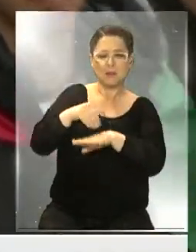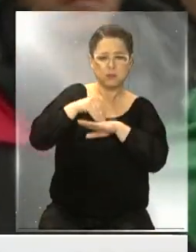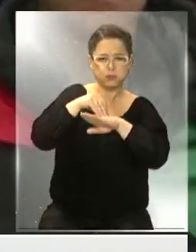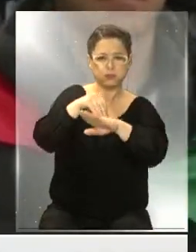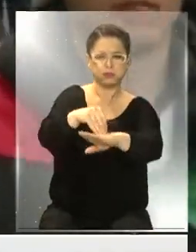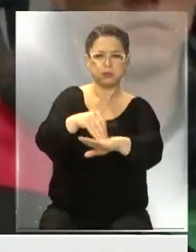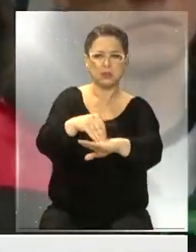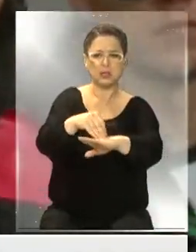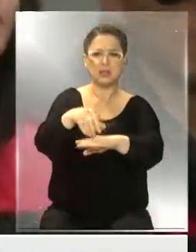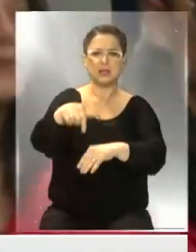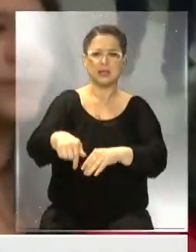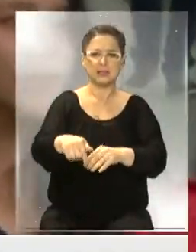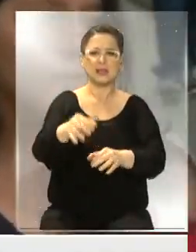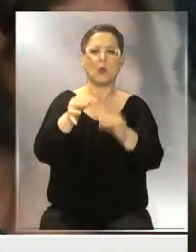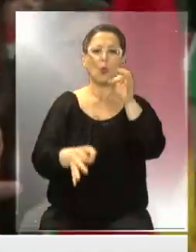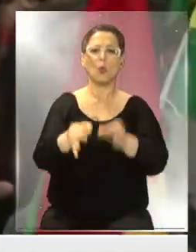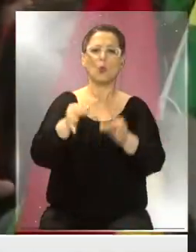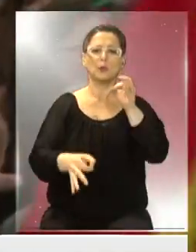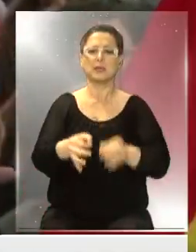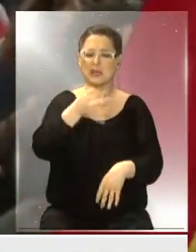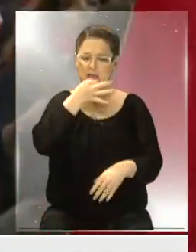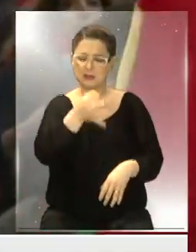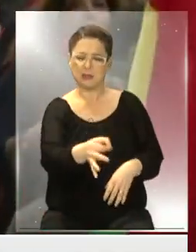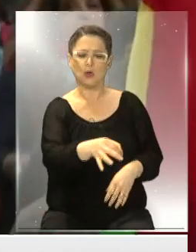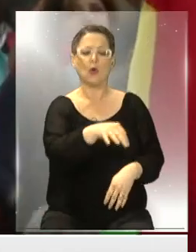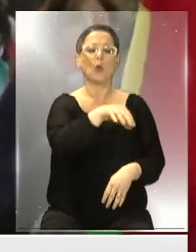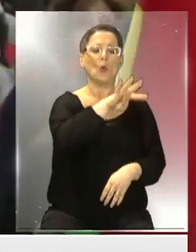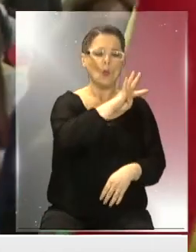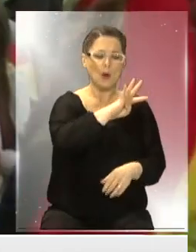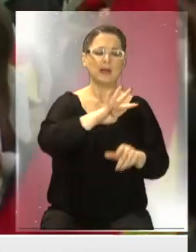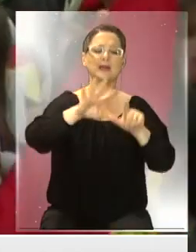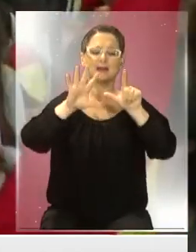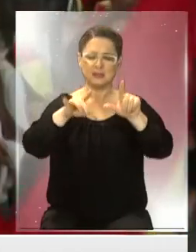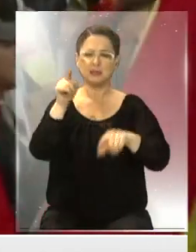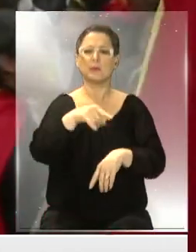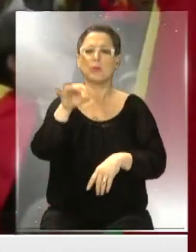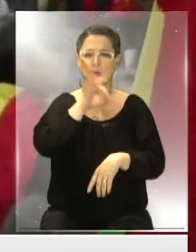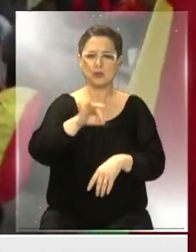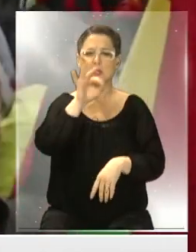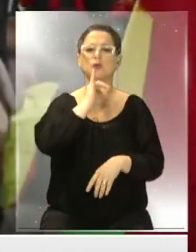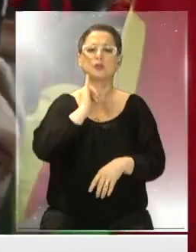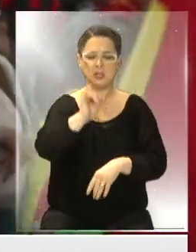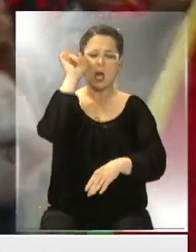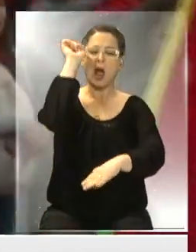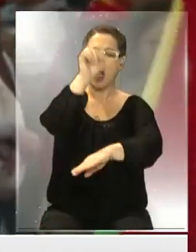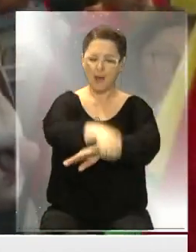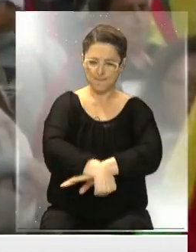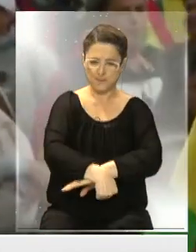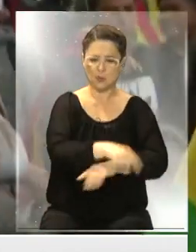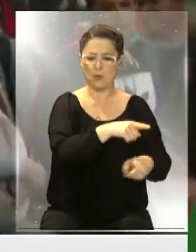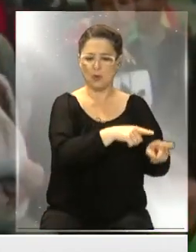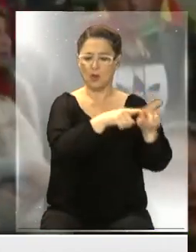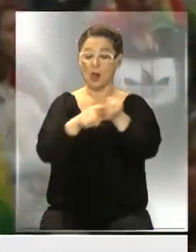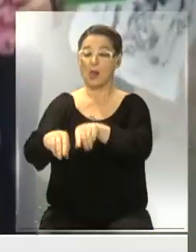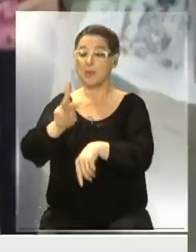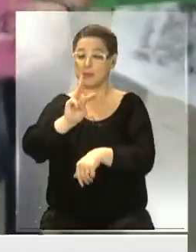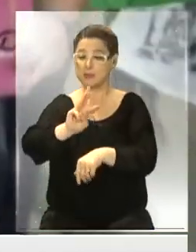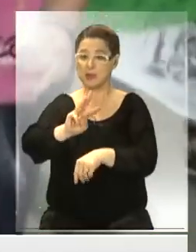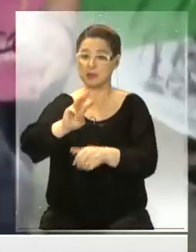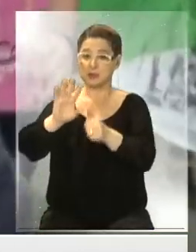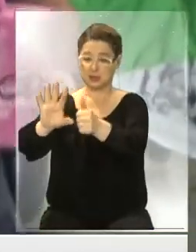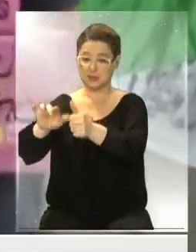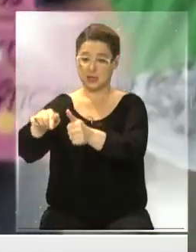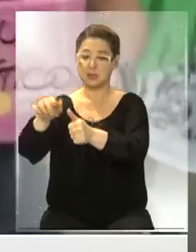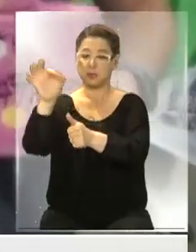Electoral otorgándole el 47% de los votos válidos y asignando el 36,5% a su rival más cercano,